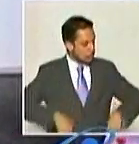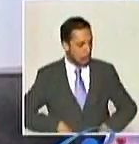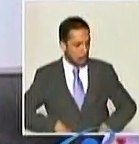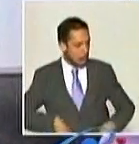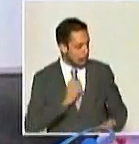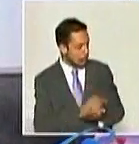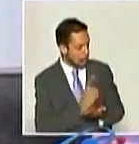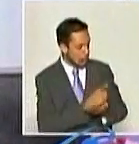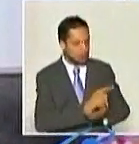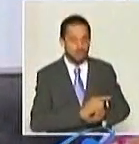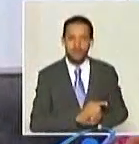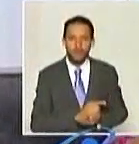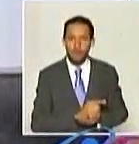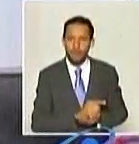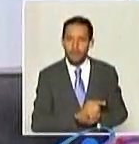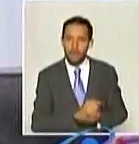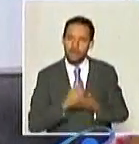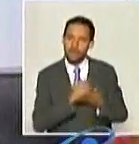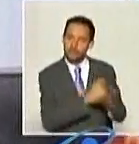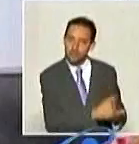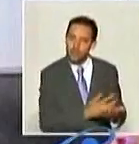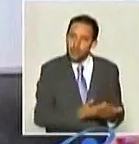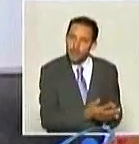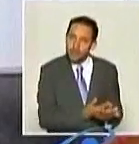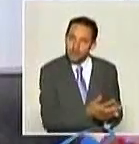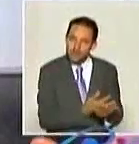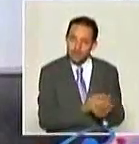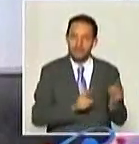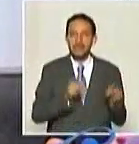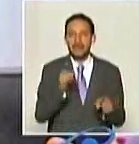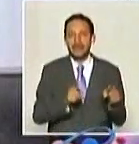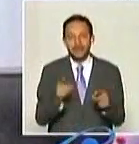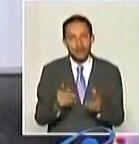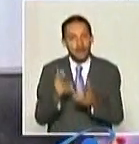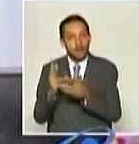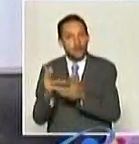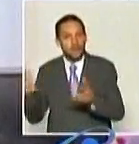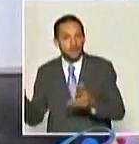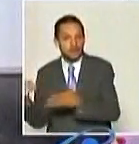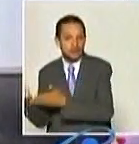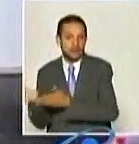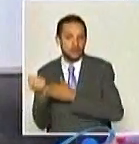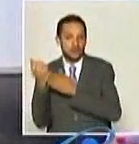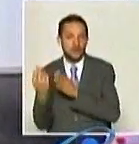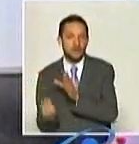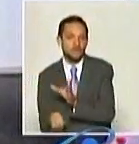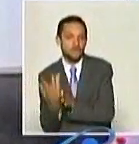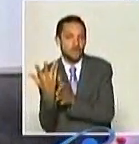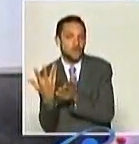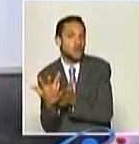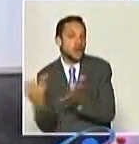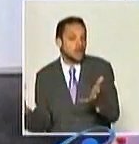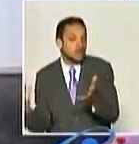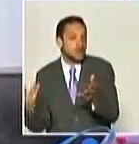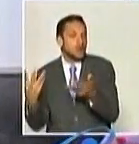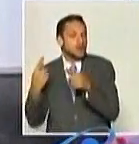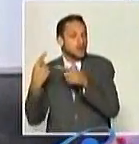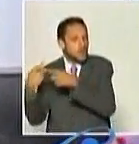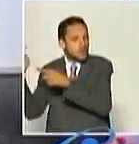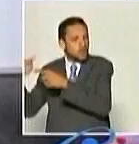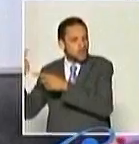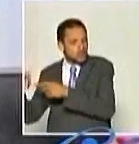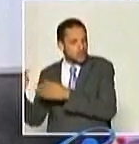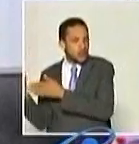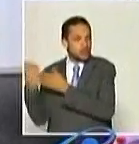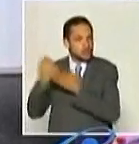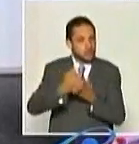Y por eso existe un tema que es la medicina biológica o complementaria, porque realmente la medicina alternativa no existe, es un nombre mal utilizado.